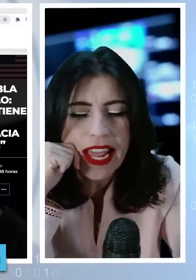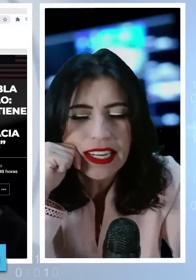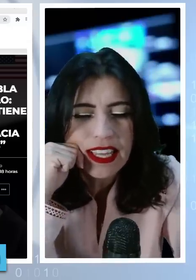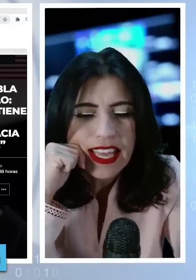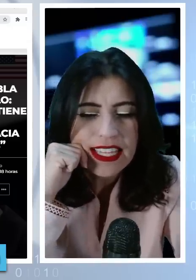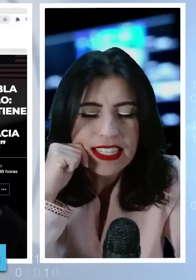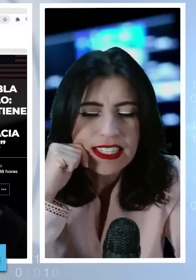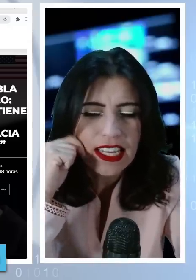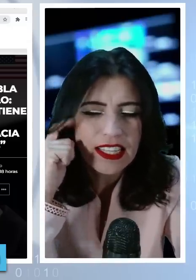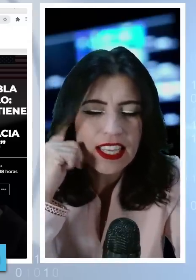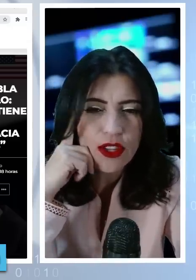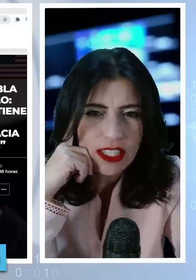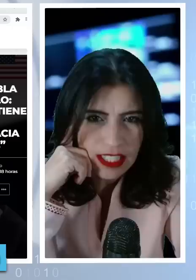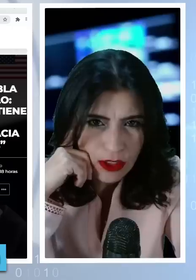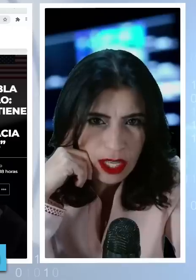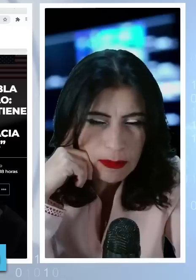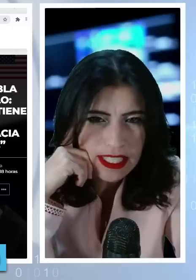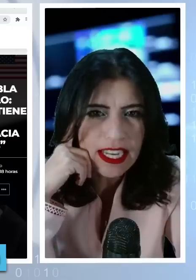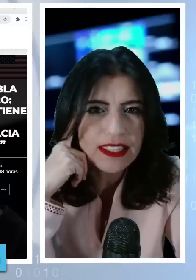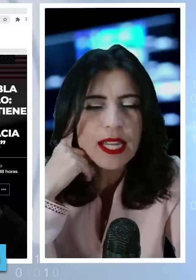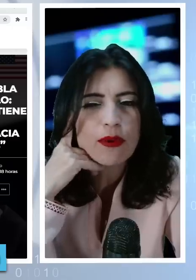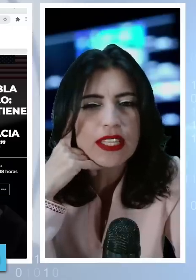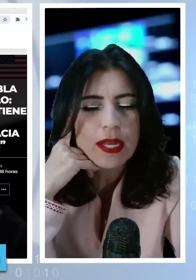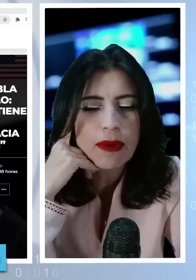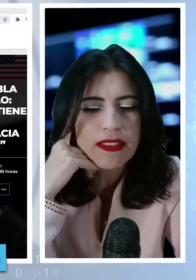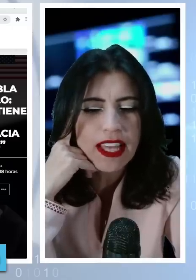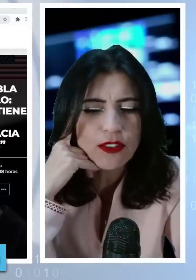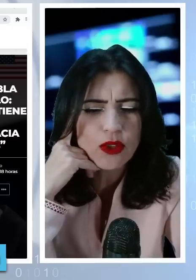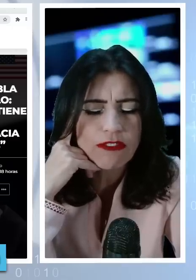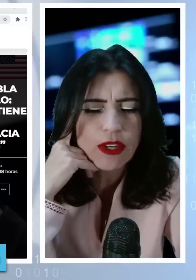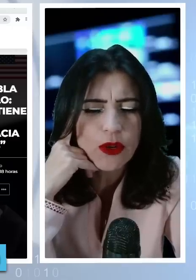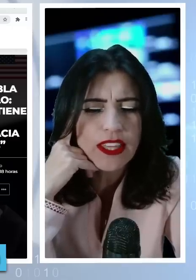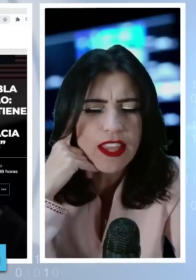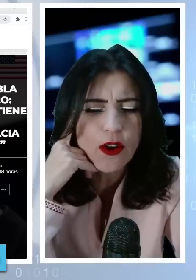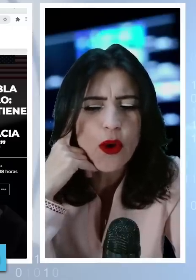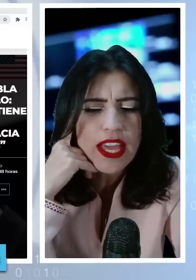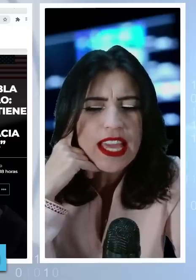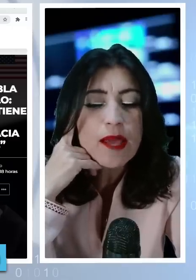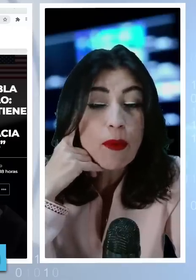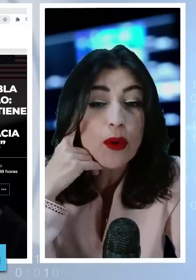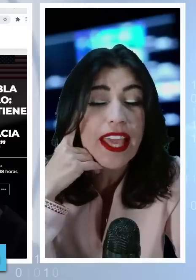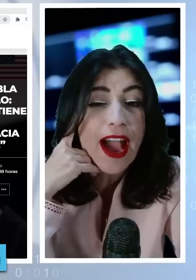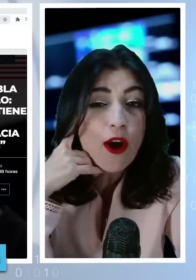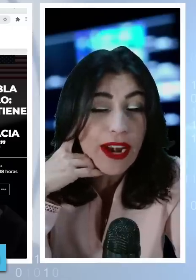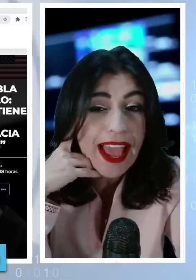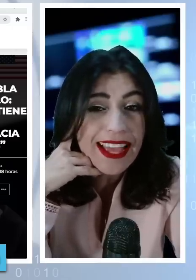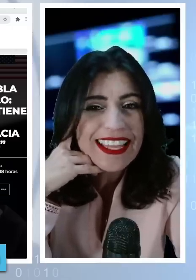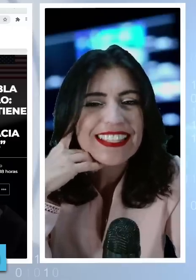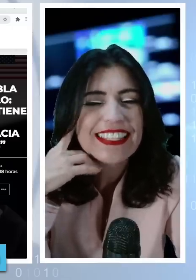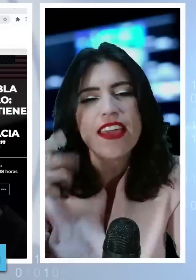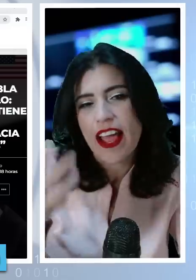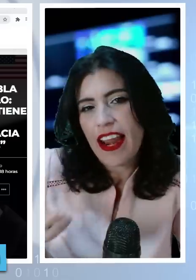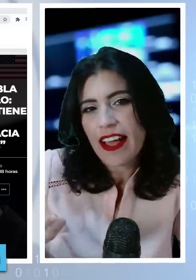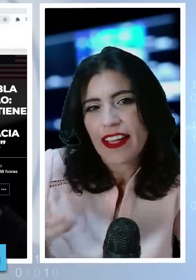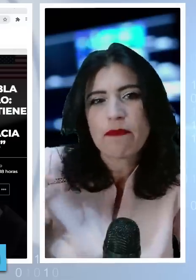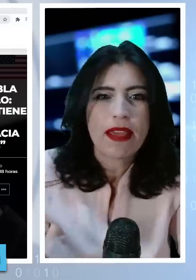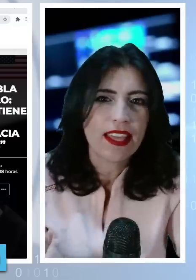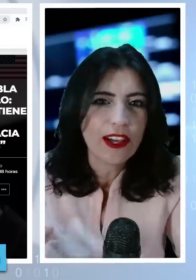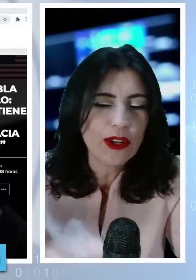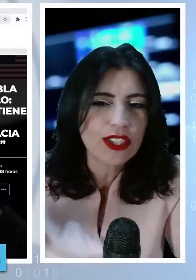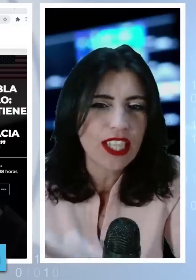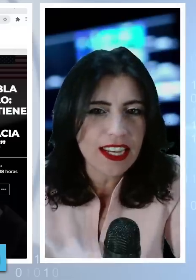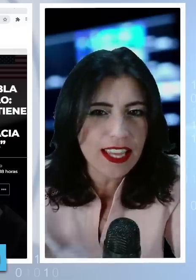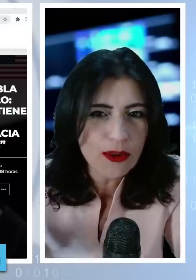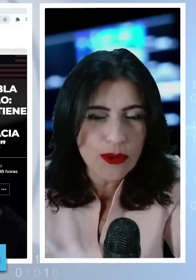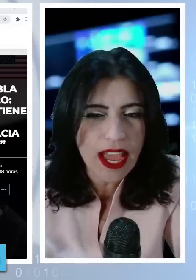que doblar este secretario de estado que más adelante le voy a estar platicando qué fue lo que dijo y porque ahora señala que